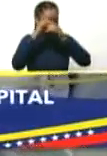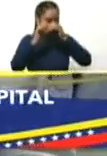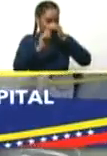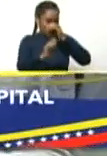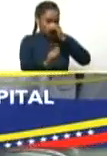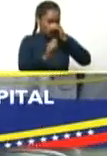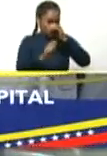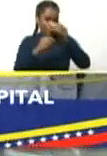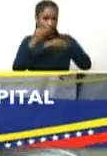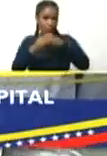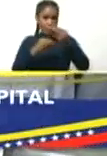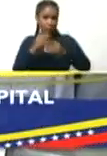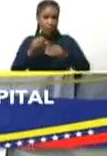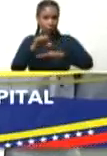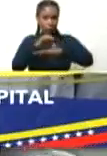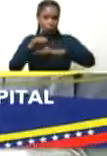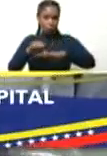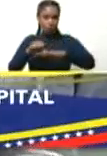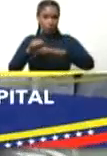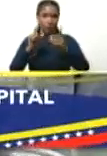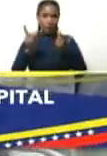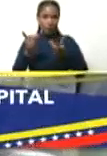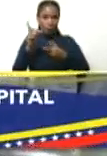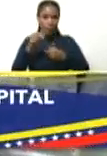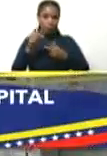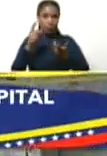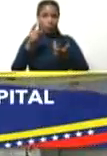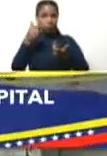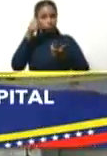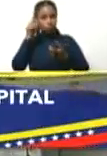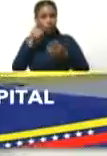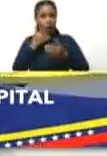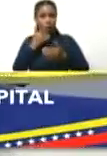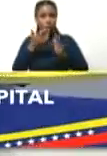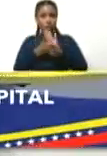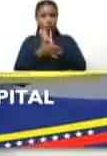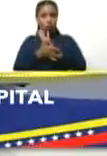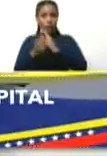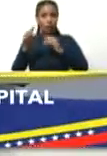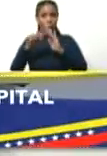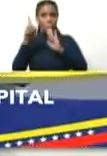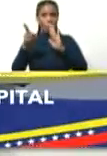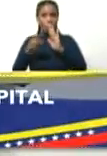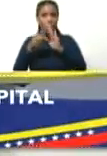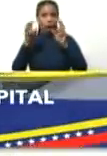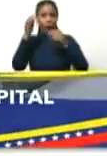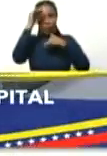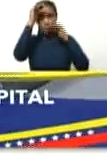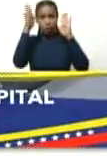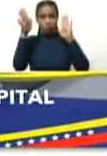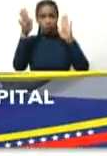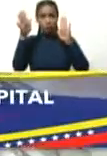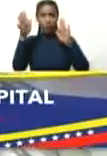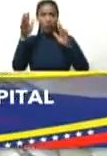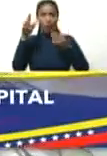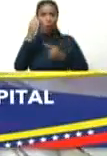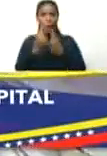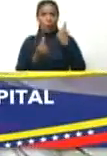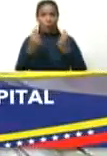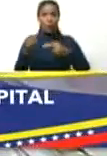histeroscopia, para hacer cirugías urológicas. Pero además tenemos también otro quirófano completamente dotado para atención de los pacientes pediátricos,